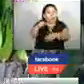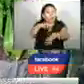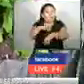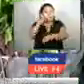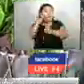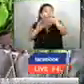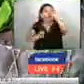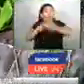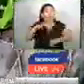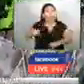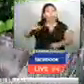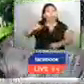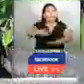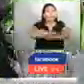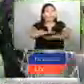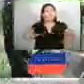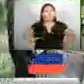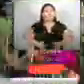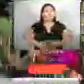fechas de fin de año.